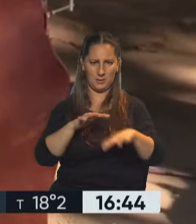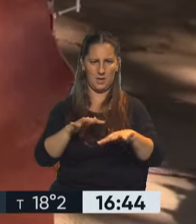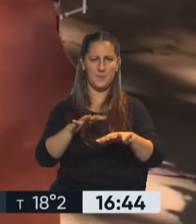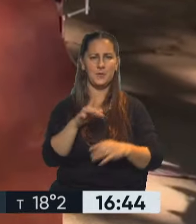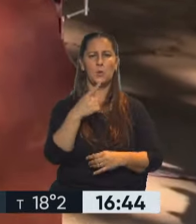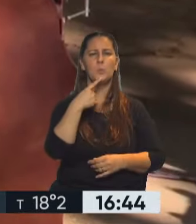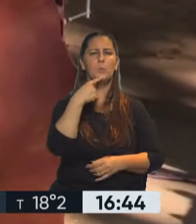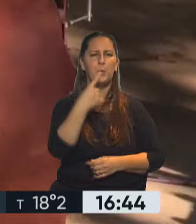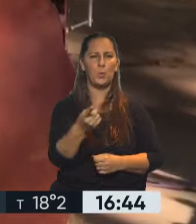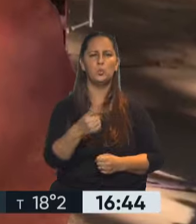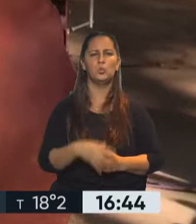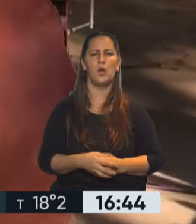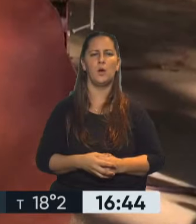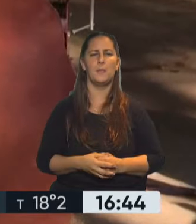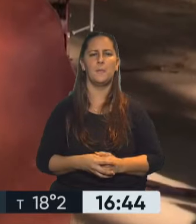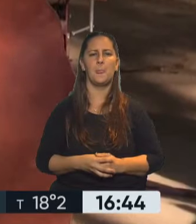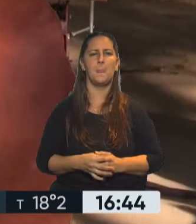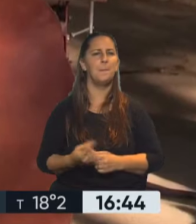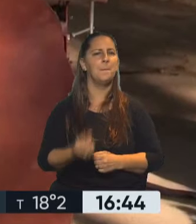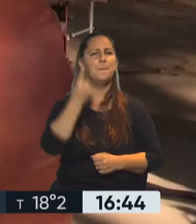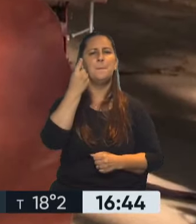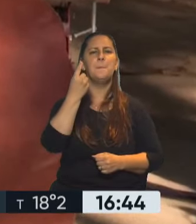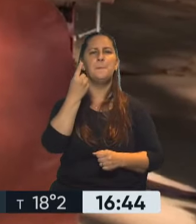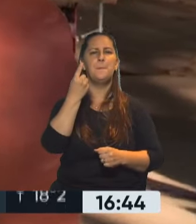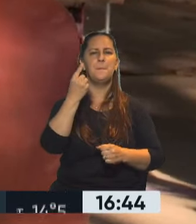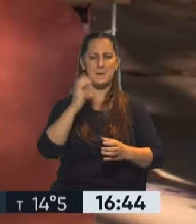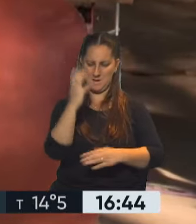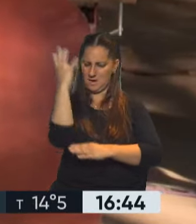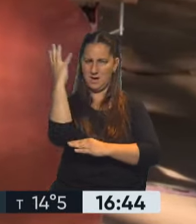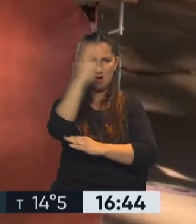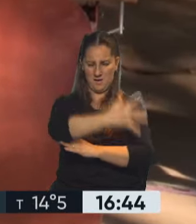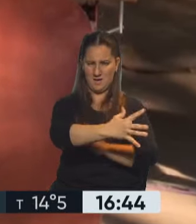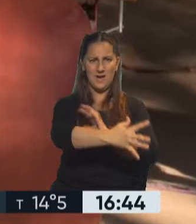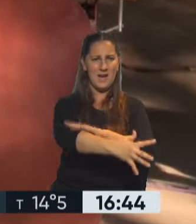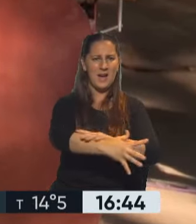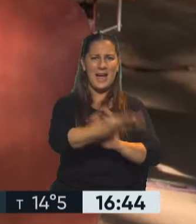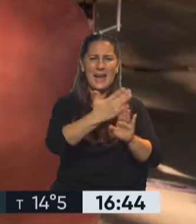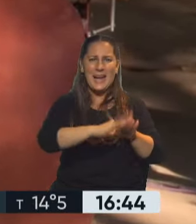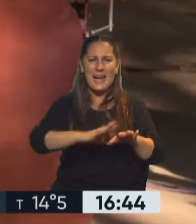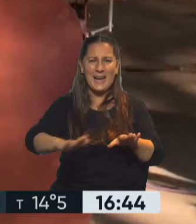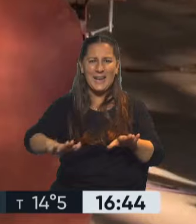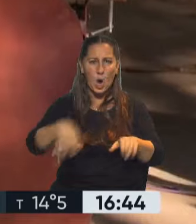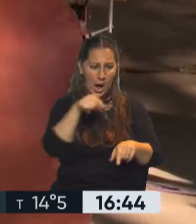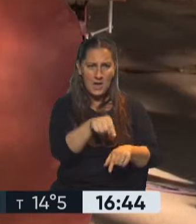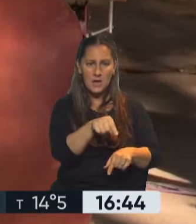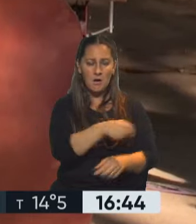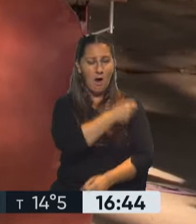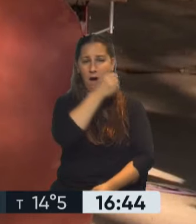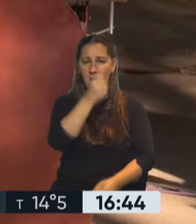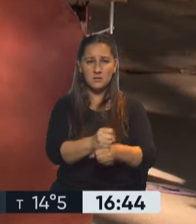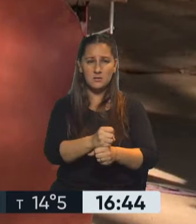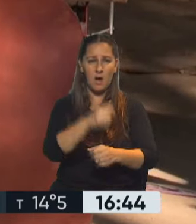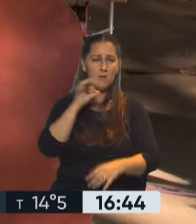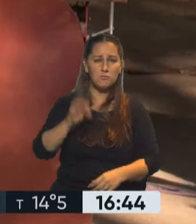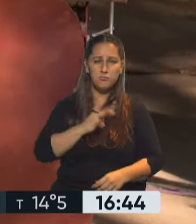escúchame, explícame cómo de encontrar ese primer tronco de ceibo en el río con tu papá, terminaste haciendo bombo a